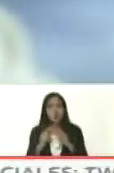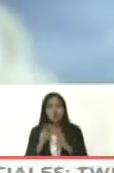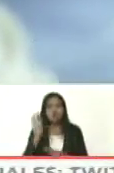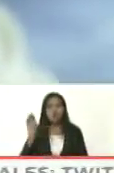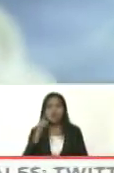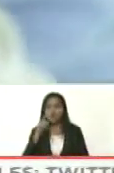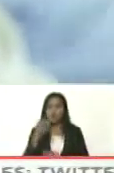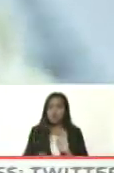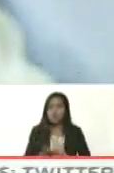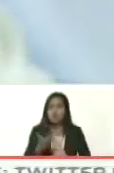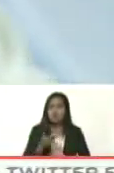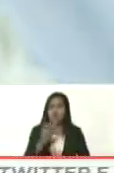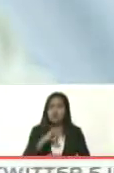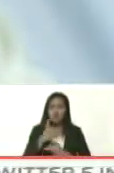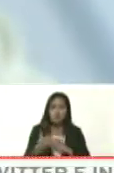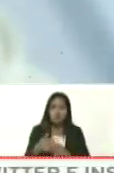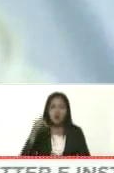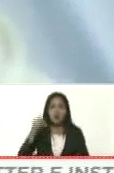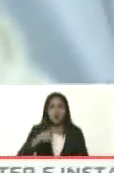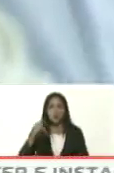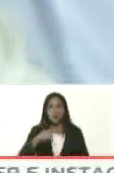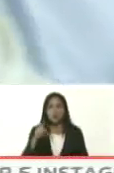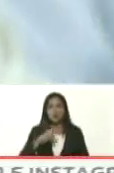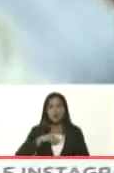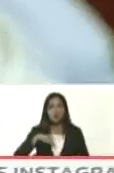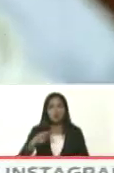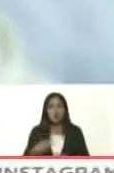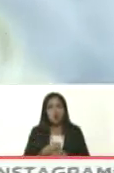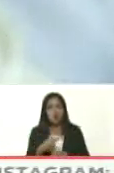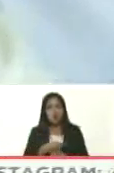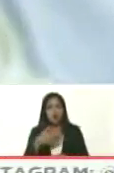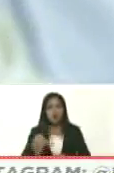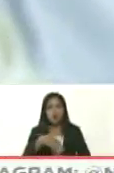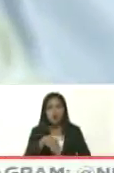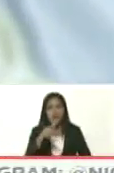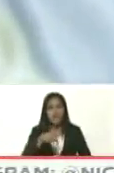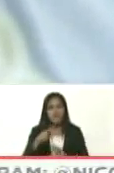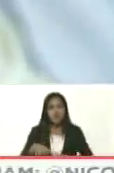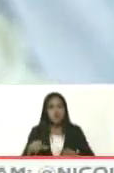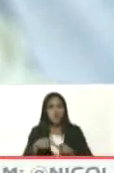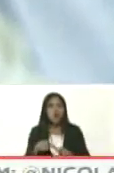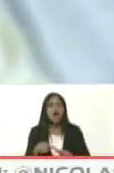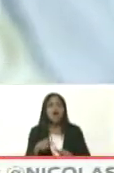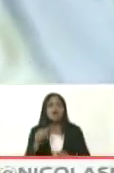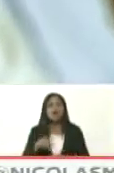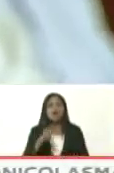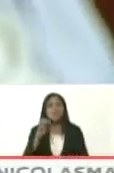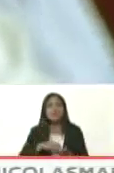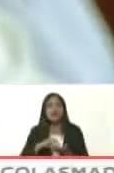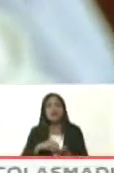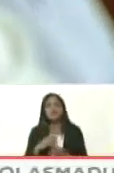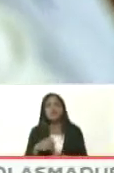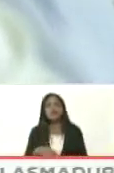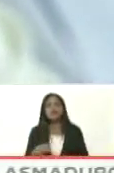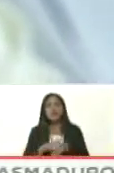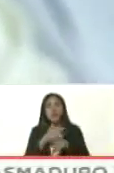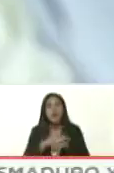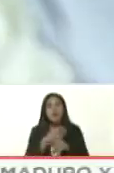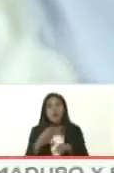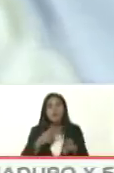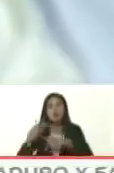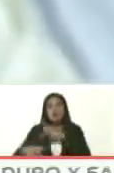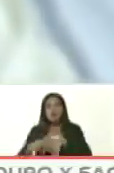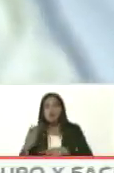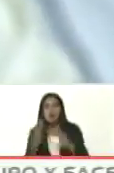bien importante este programa hoy, este gobierno de calle, aquí en los Valles del Tuy. Jueves productivo, jueves de